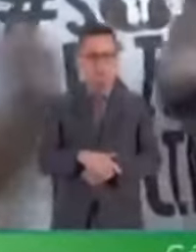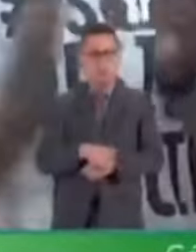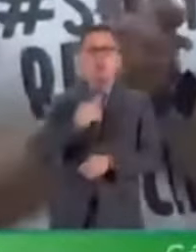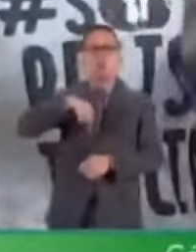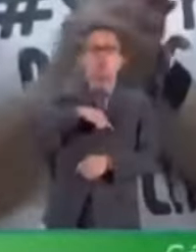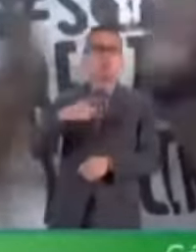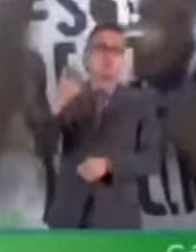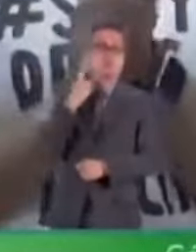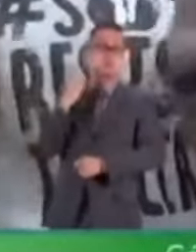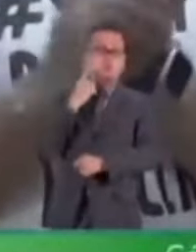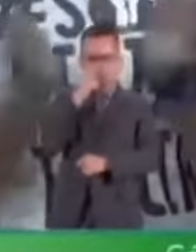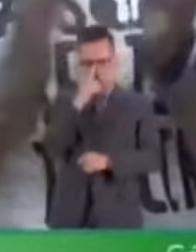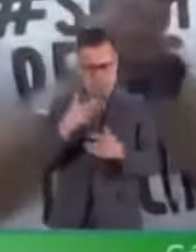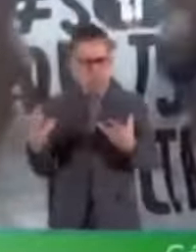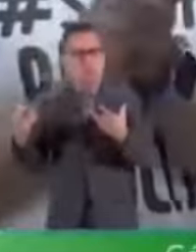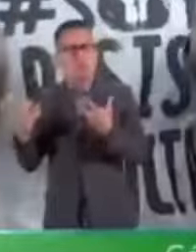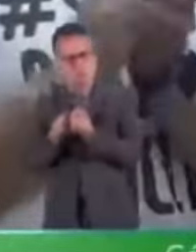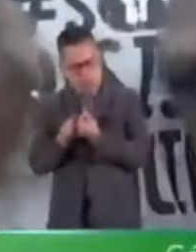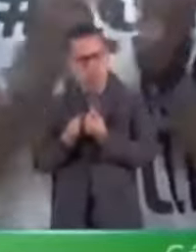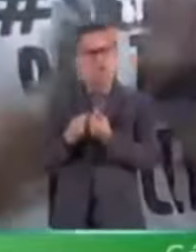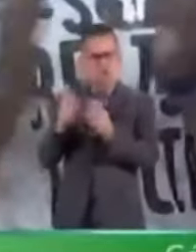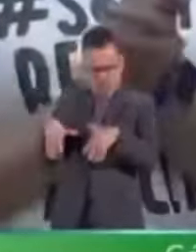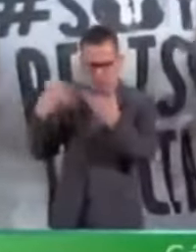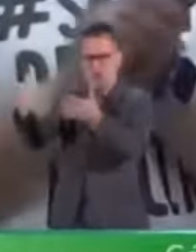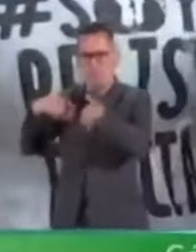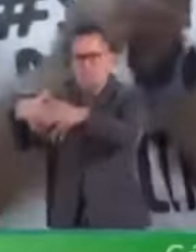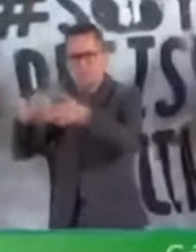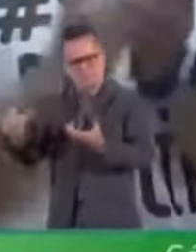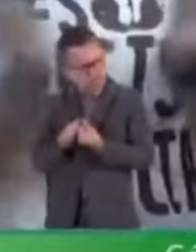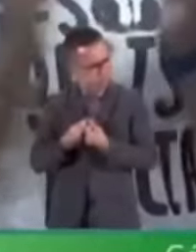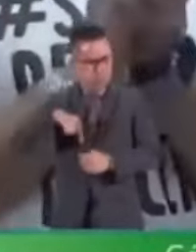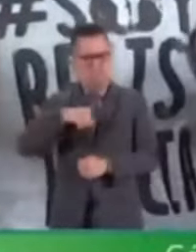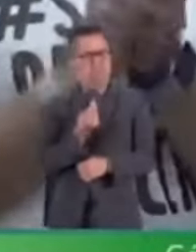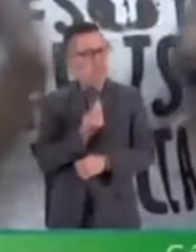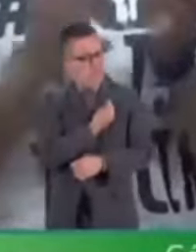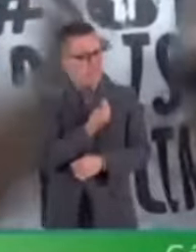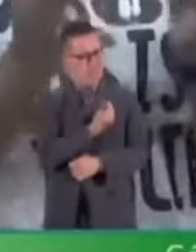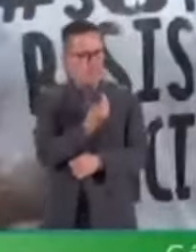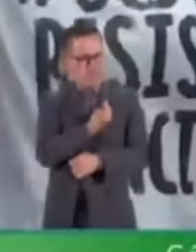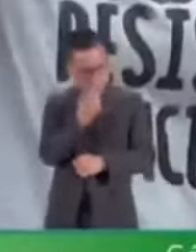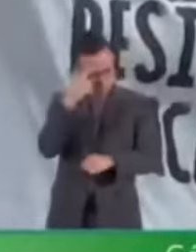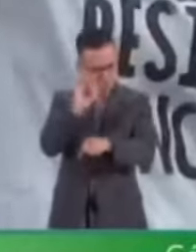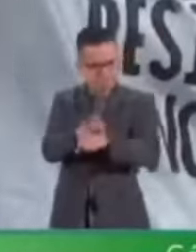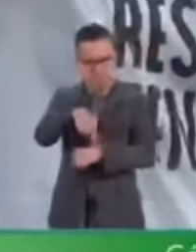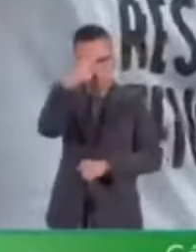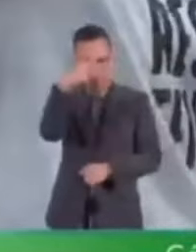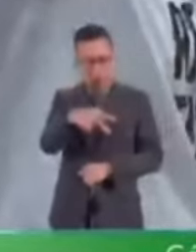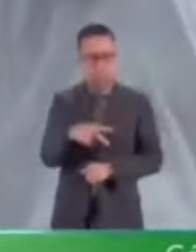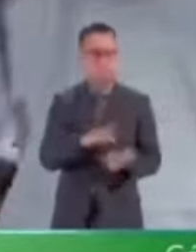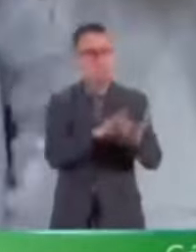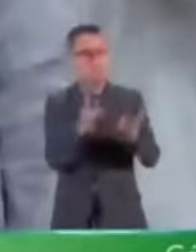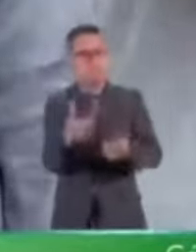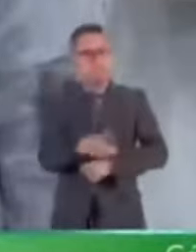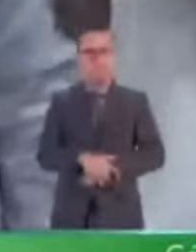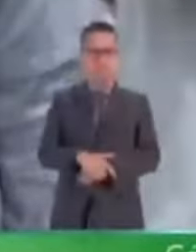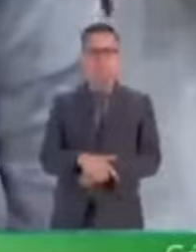y seremos, junto con el movimiento que está en las calles, la resistencia de México. Muchas gracias.